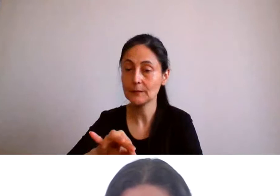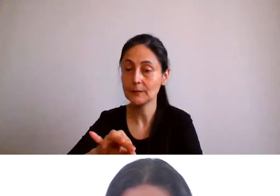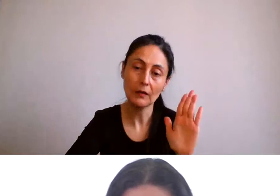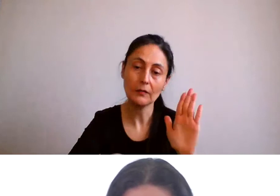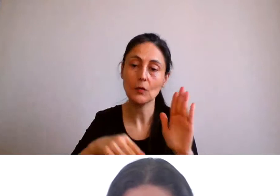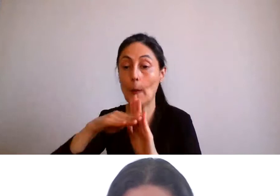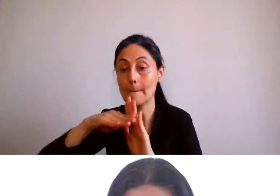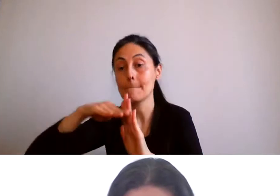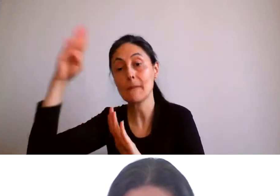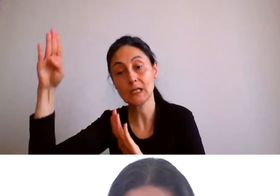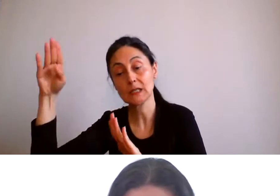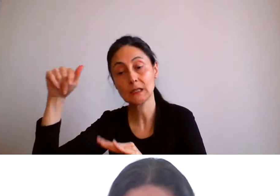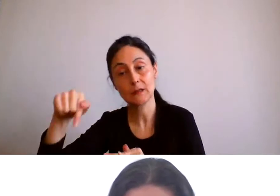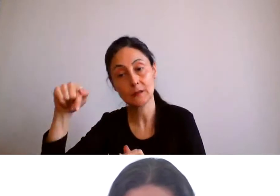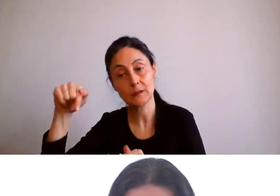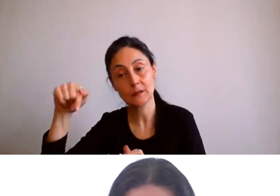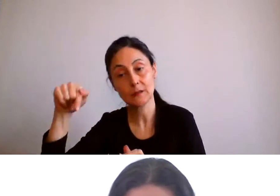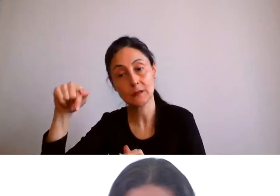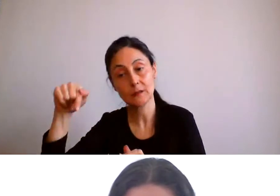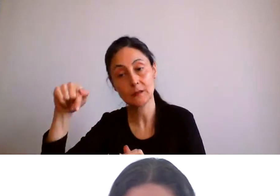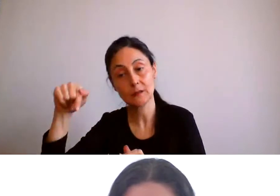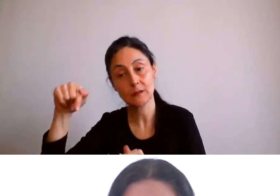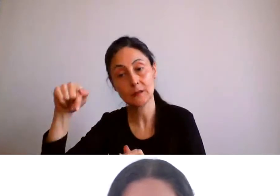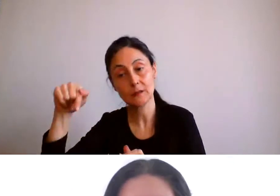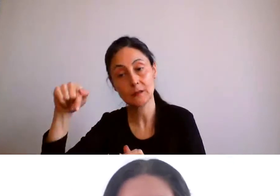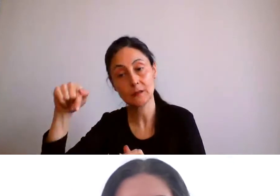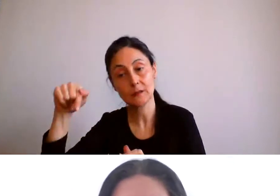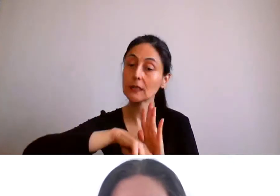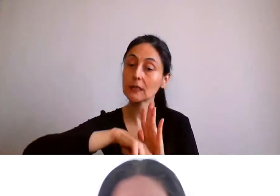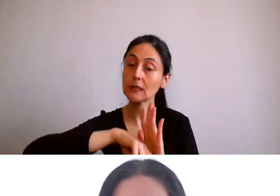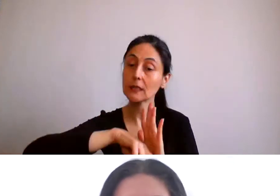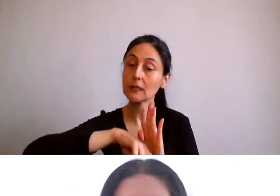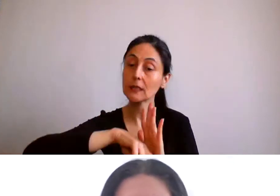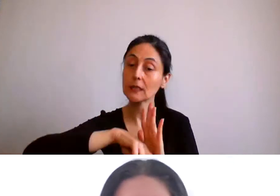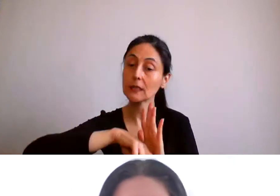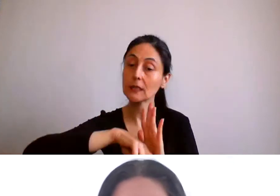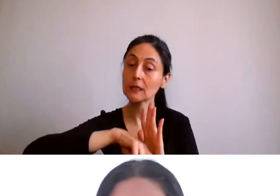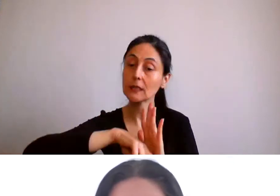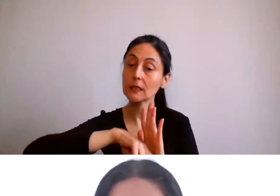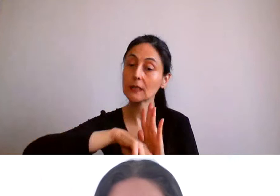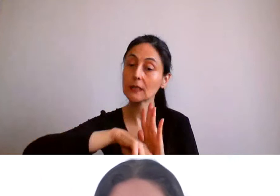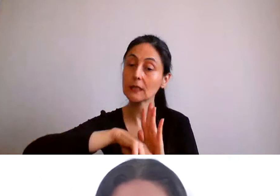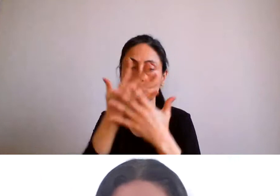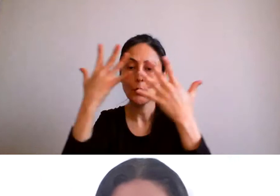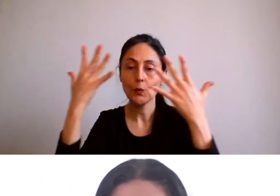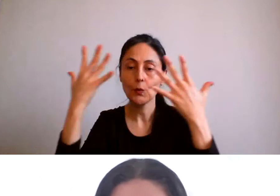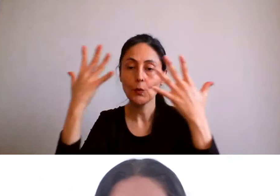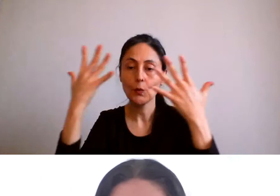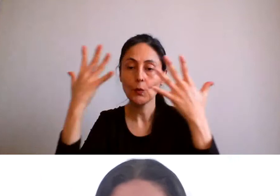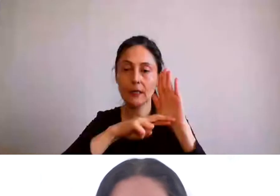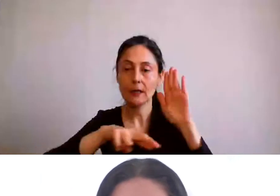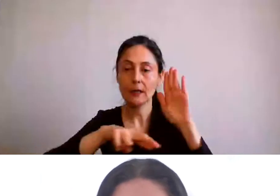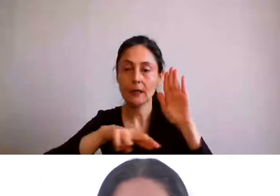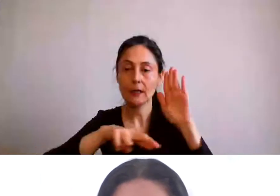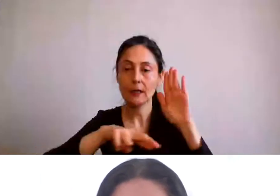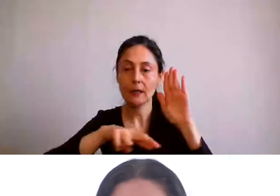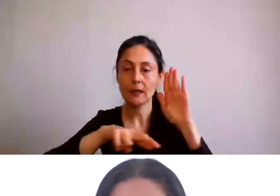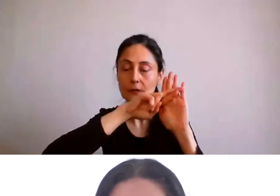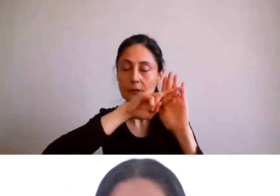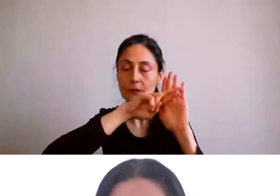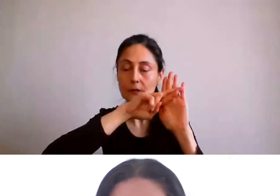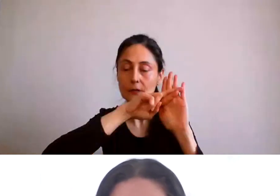graves. Y después la prevención terciaria, que aquí ha quedado con claridad absoluta, que es la rehabilitación para que las personas,